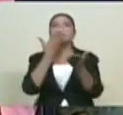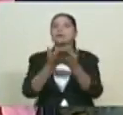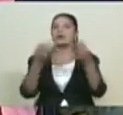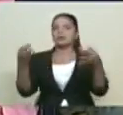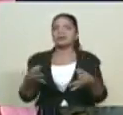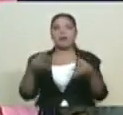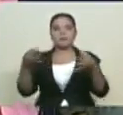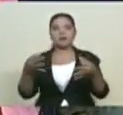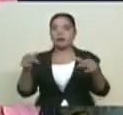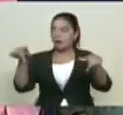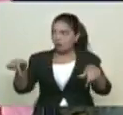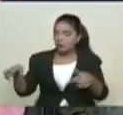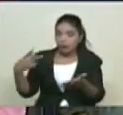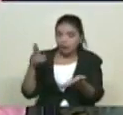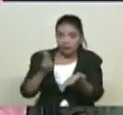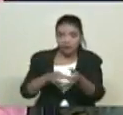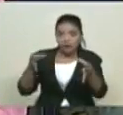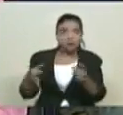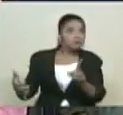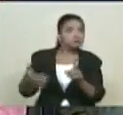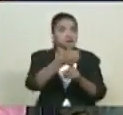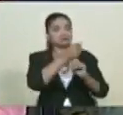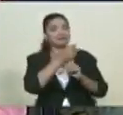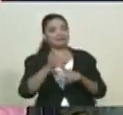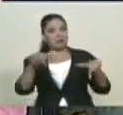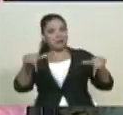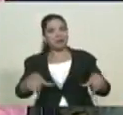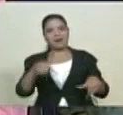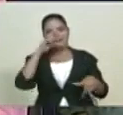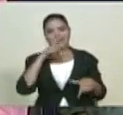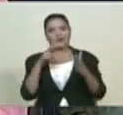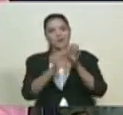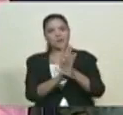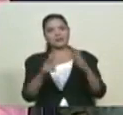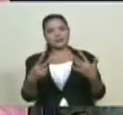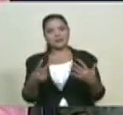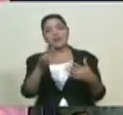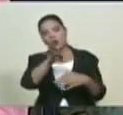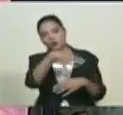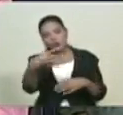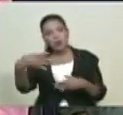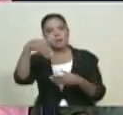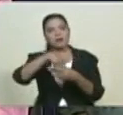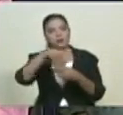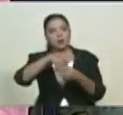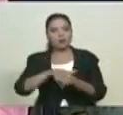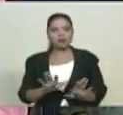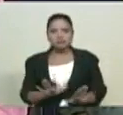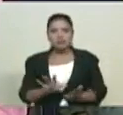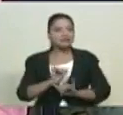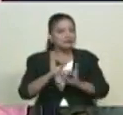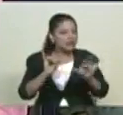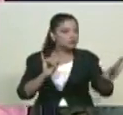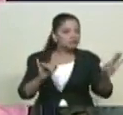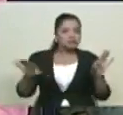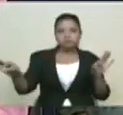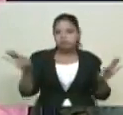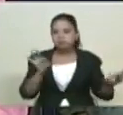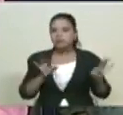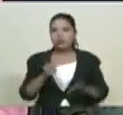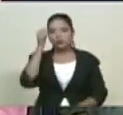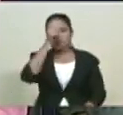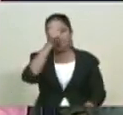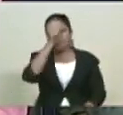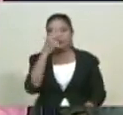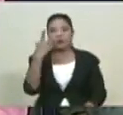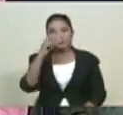está haciendo realidad en este año 2017, el cronograma electoral. Hemos escogido, el domingo 30